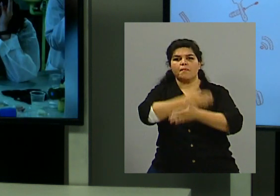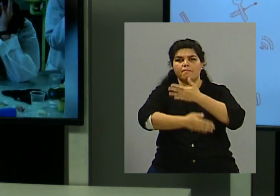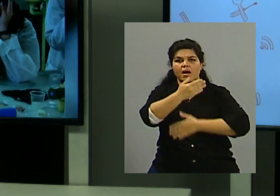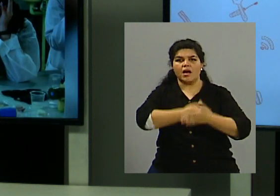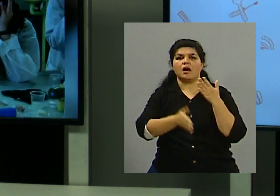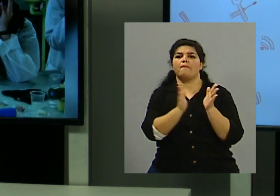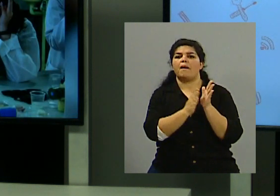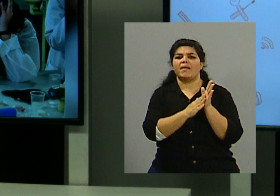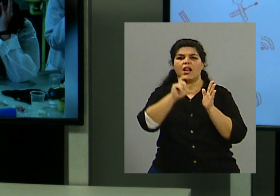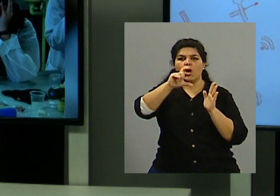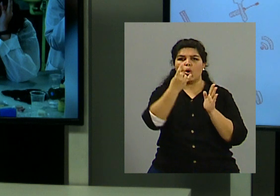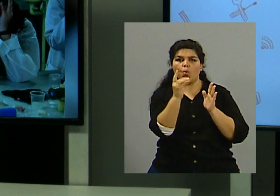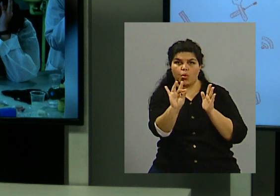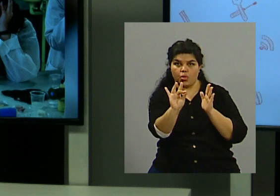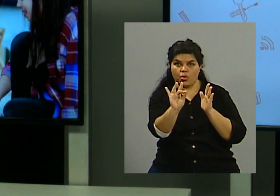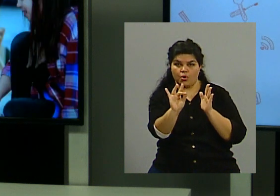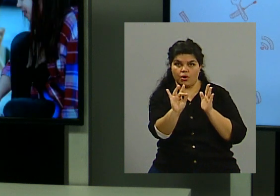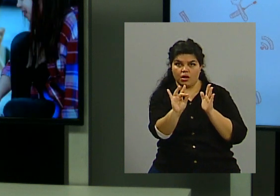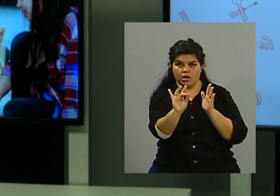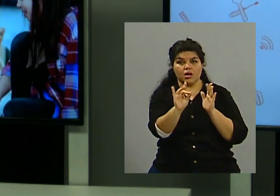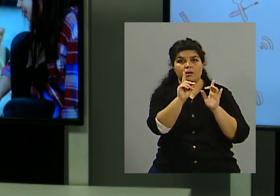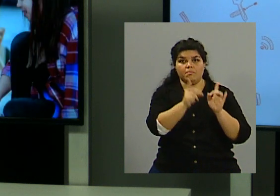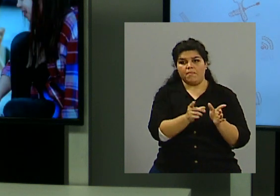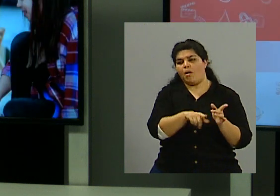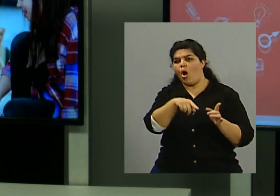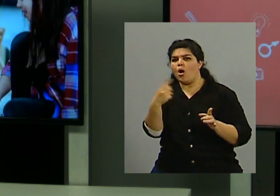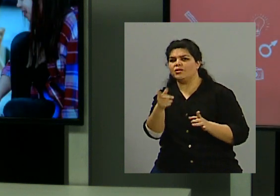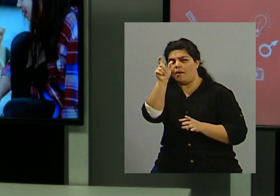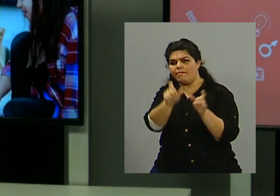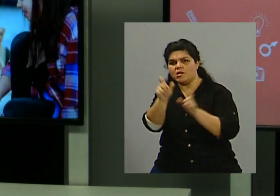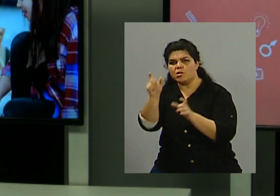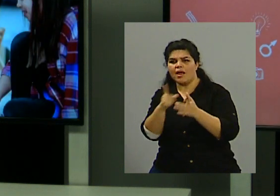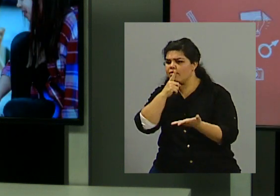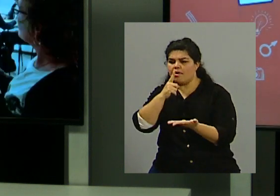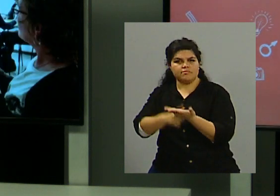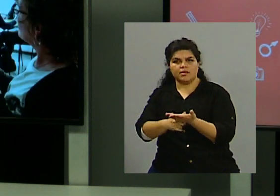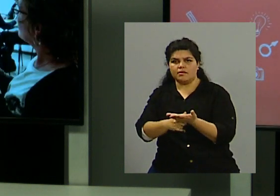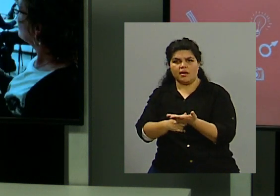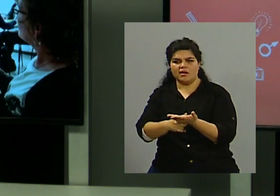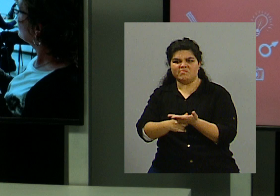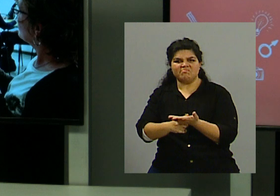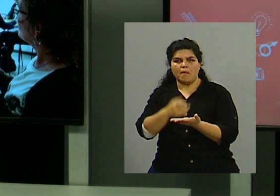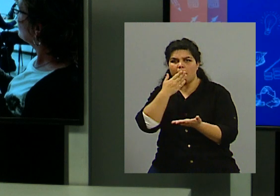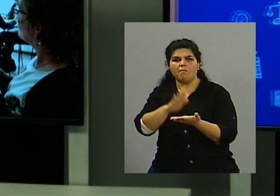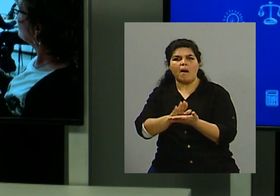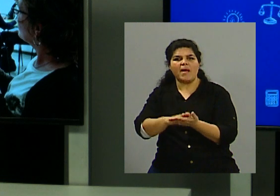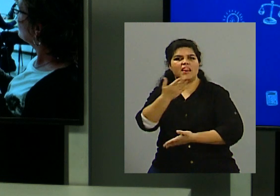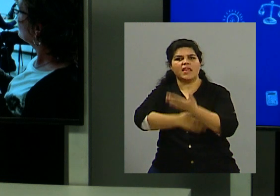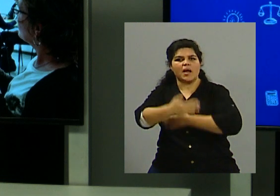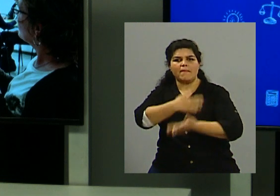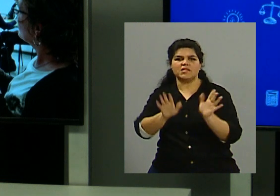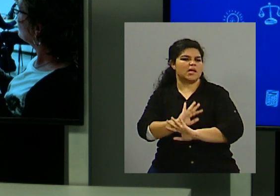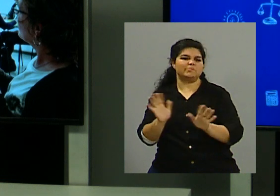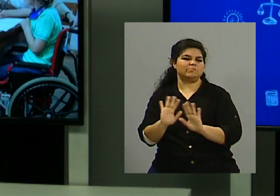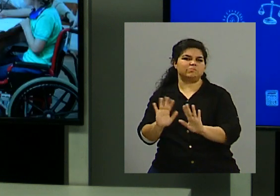Único de Discapacidad, y aquellas personas que porque decidieron no sacarlo, porque es un Mm. derecho, o inscribirse en una